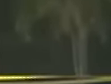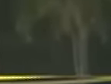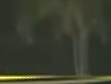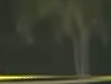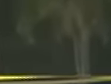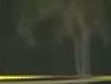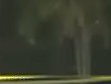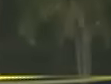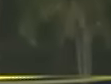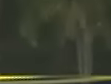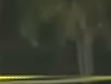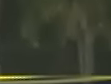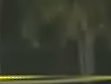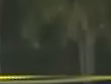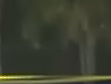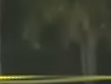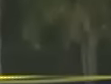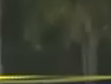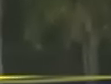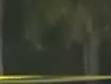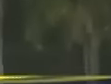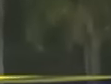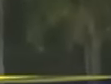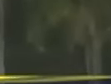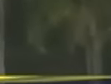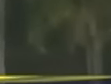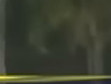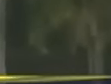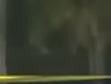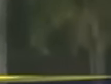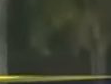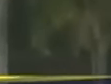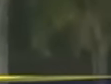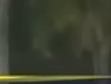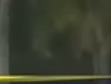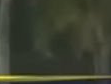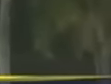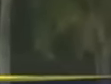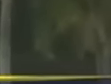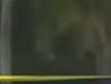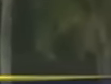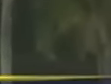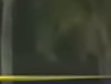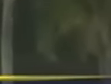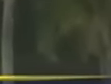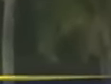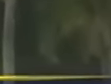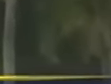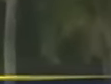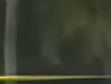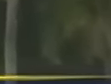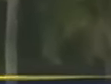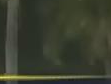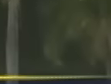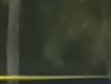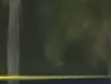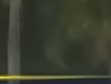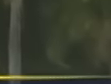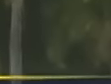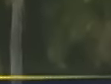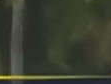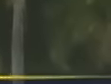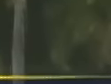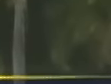del Parlamento venezolano durante el año 2023. Asimismo, en el primer periodo de sesiones, los diputados de la patria